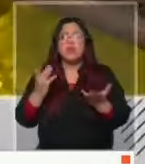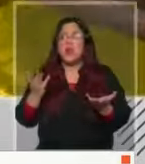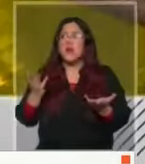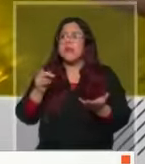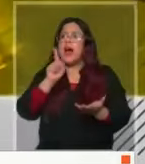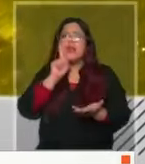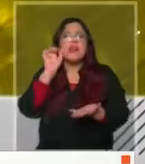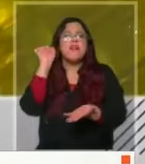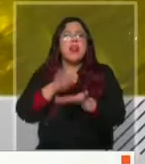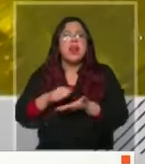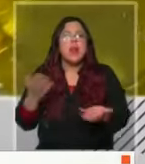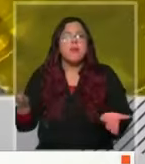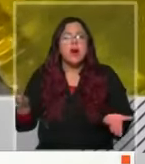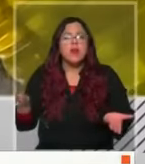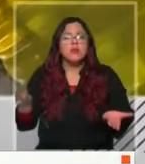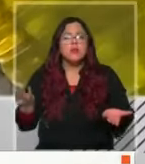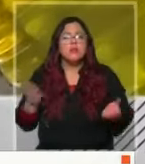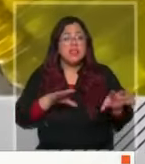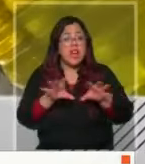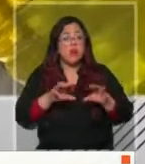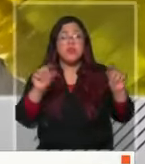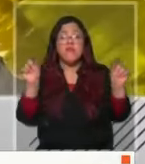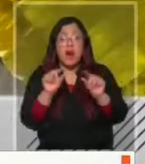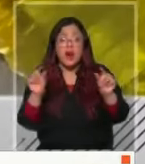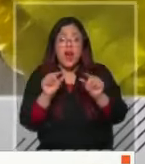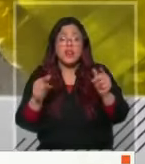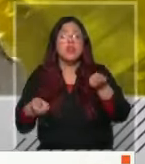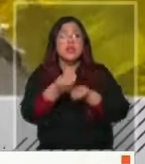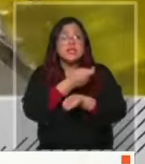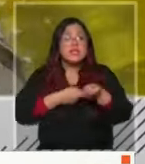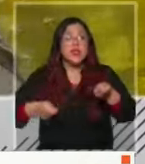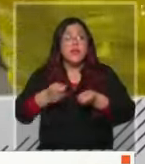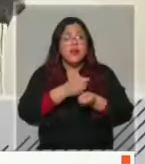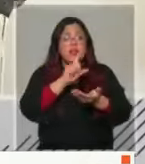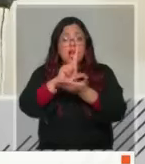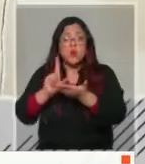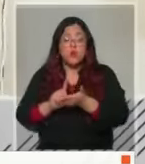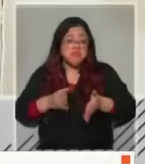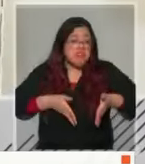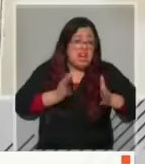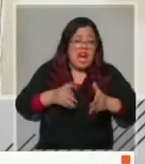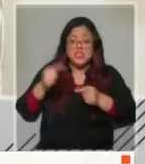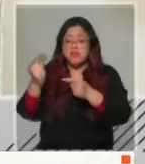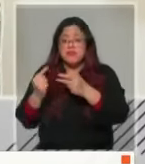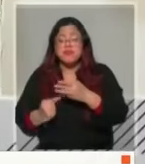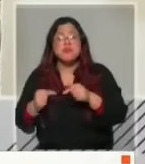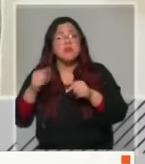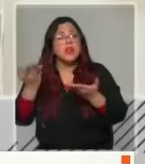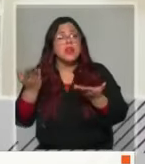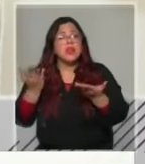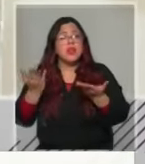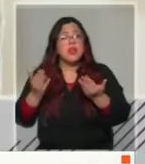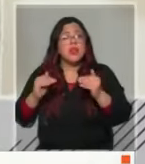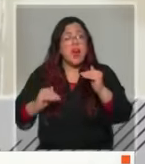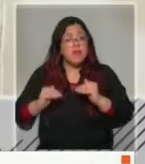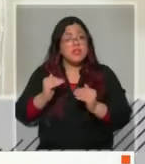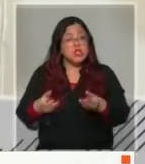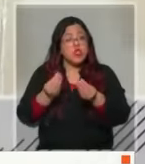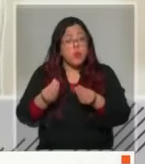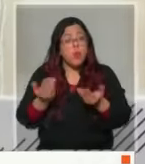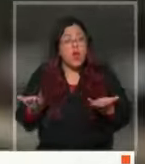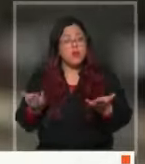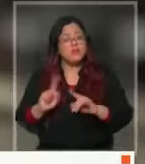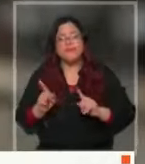O sea, los productos baratos que se venden en comercios informales no siempre pueden ser buenos para el consumo